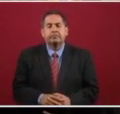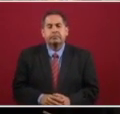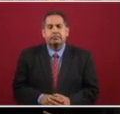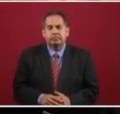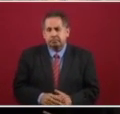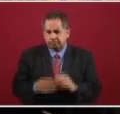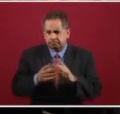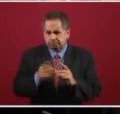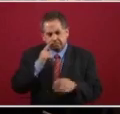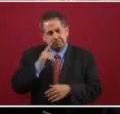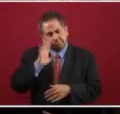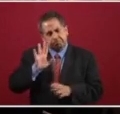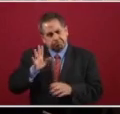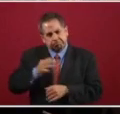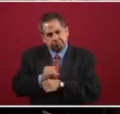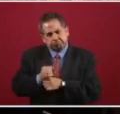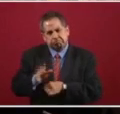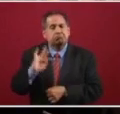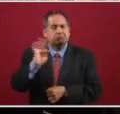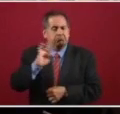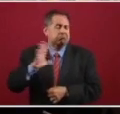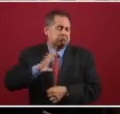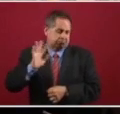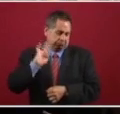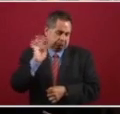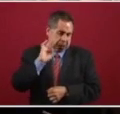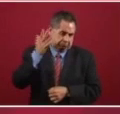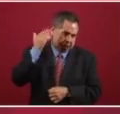Hay que buscar, porque a lo mejor sí se dio